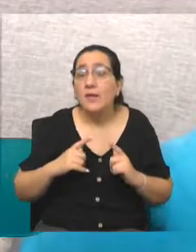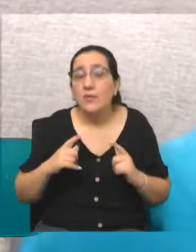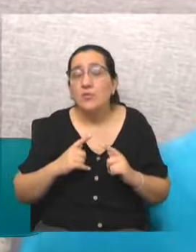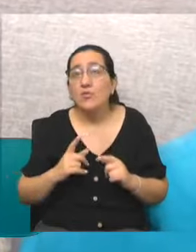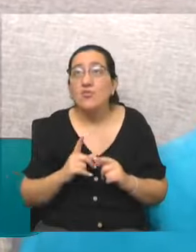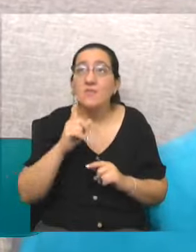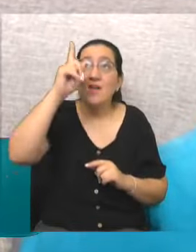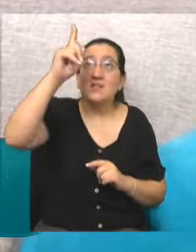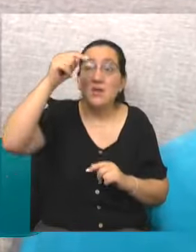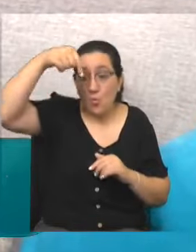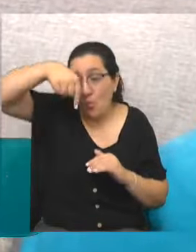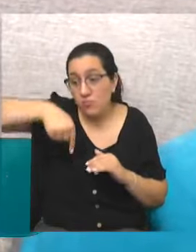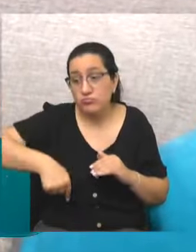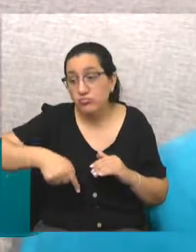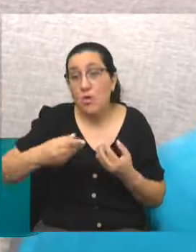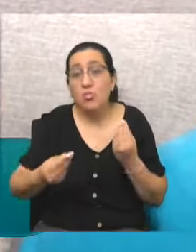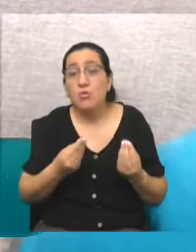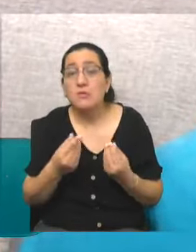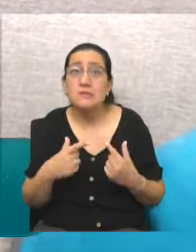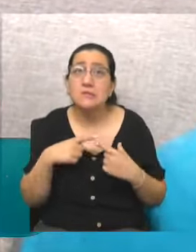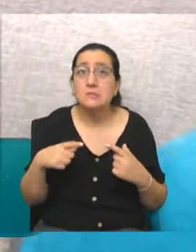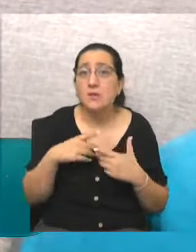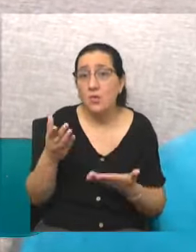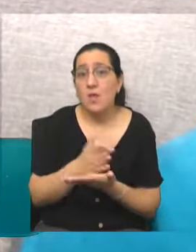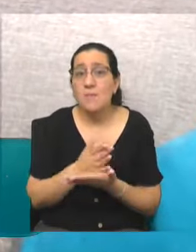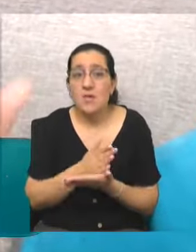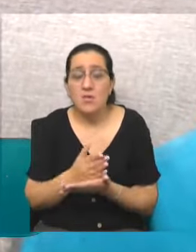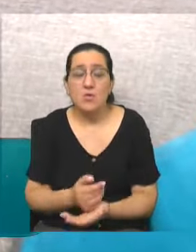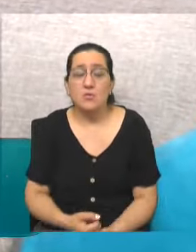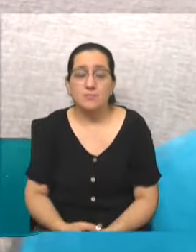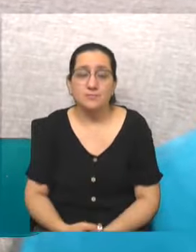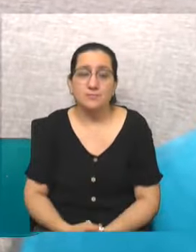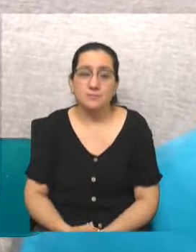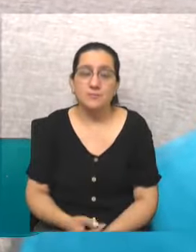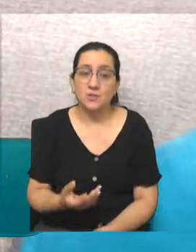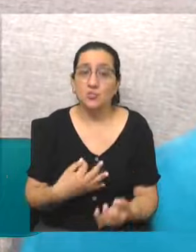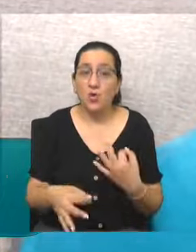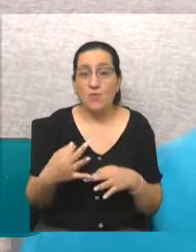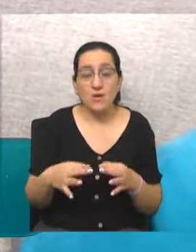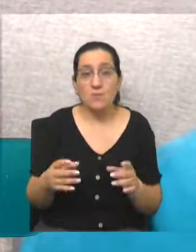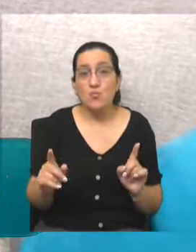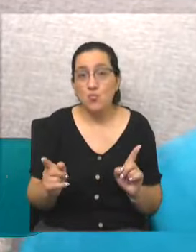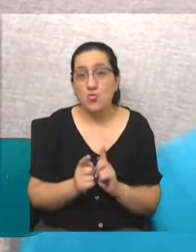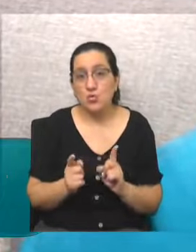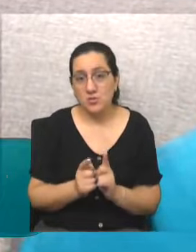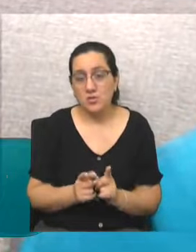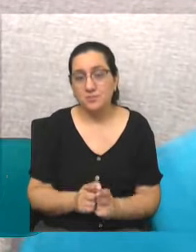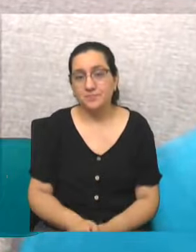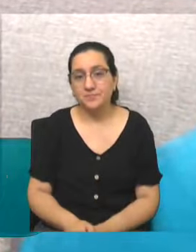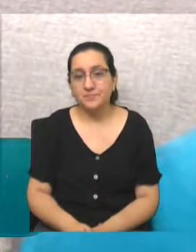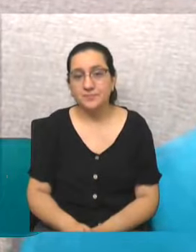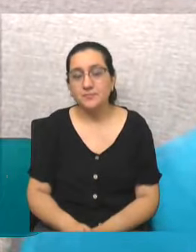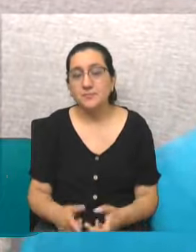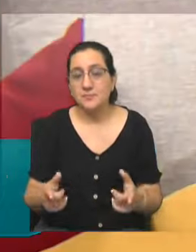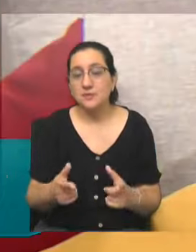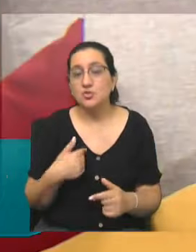cielo, van al paraíso, van al infierno, y de nuevo la religión, la política, ¿no? Todo atravesado en una hora, como les digo, muy cortita y que vale mucho la pena, yo te la recomiendo.